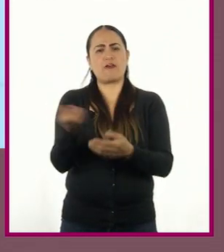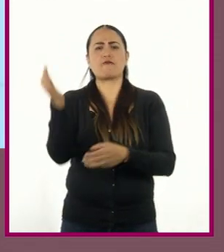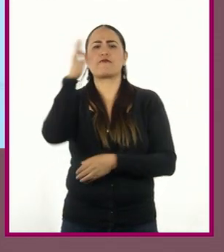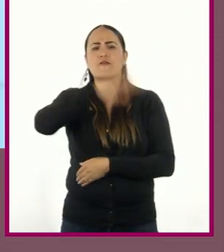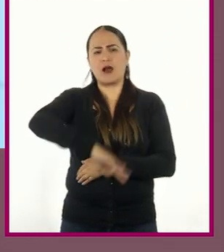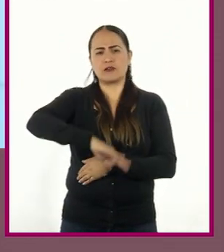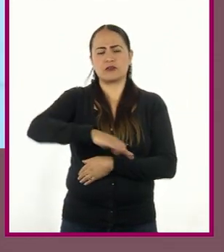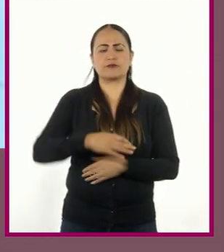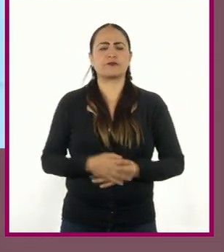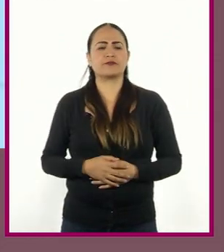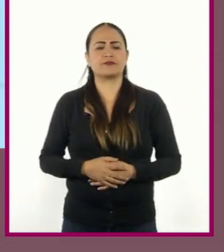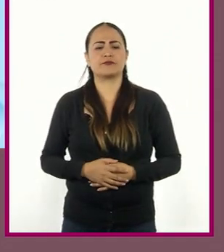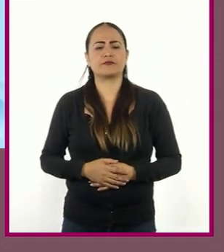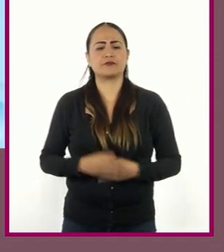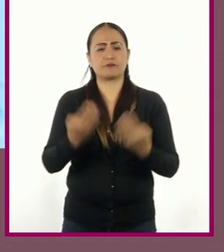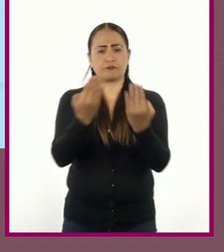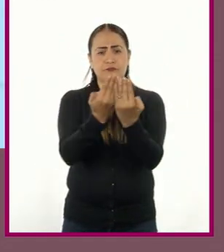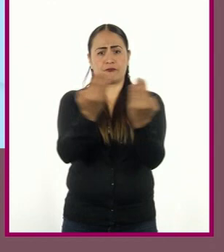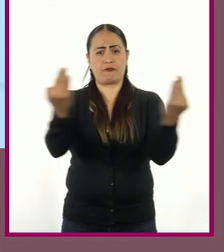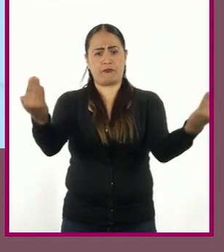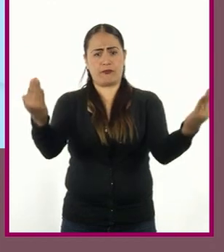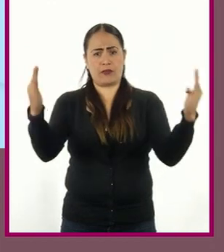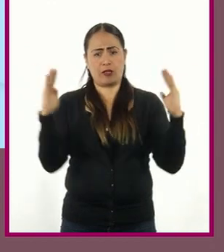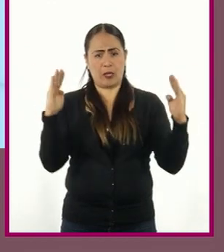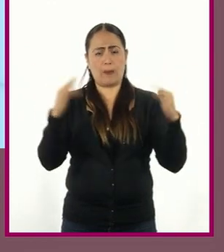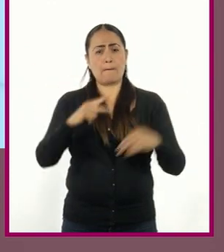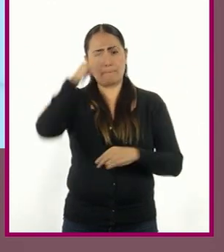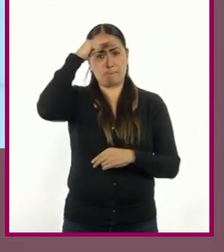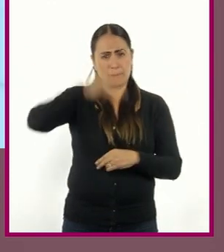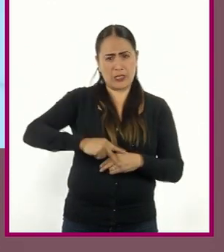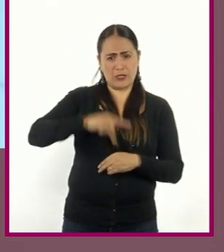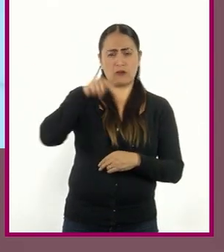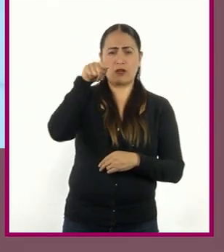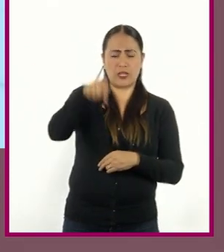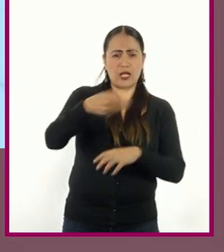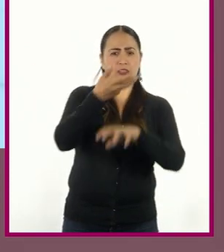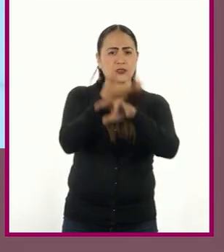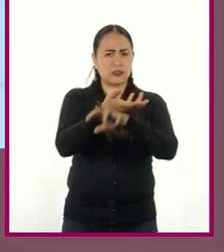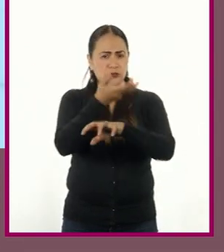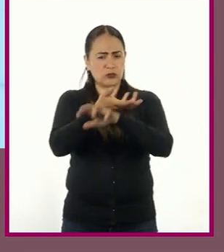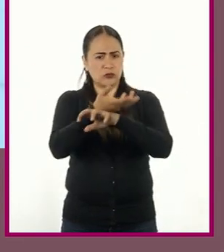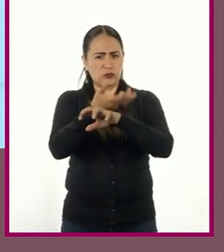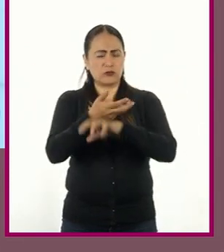Por ejemplo, las bardas y alambradas que hay entre México y los Estados Unidos de América.